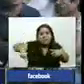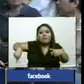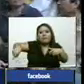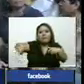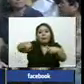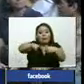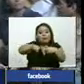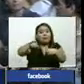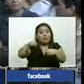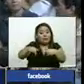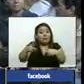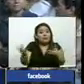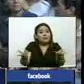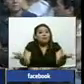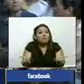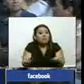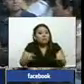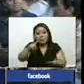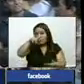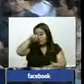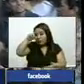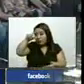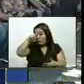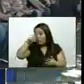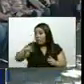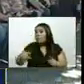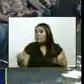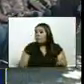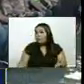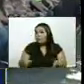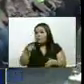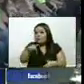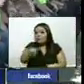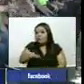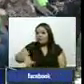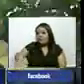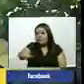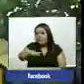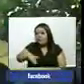ahí se ha formado y los trabajos que van a ejecutar en esa zona.